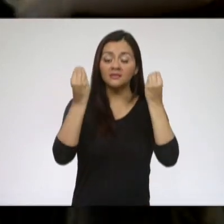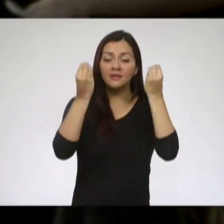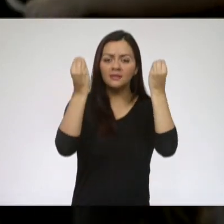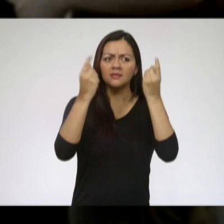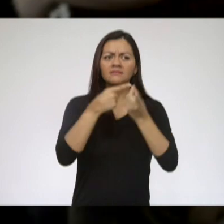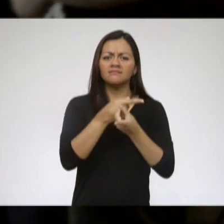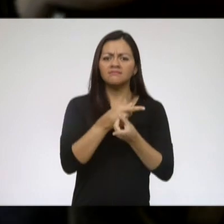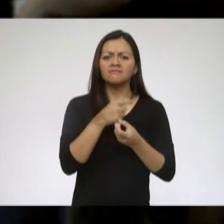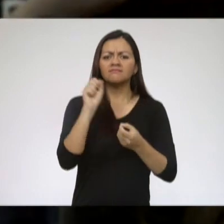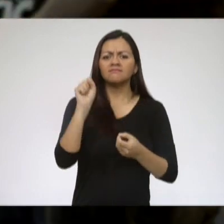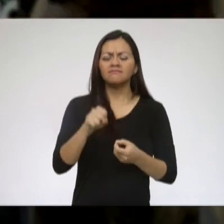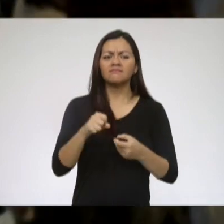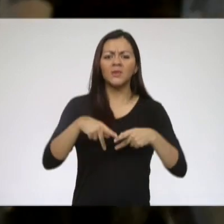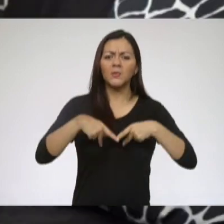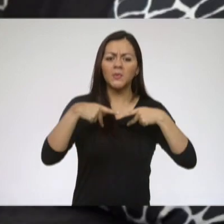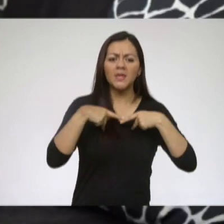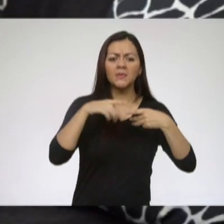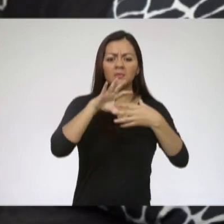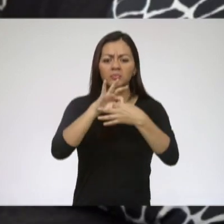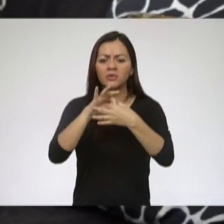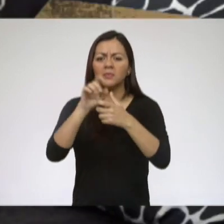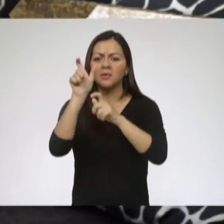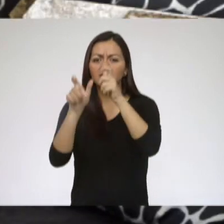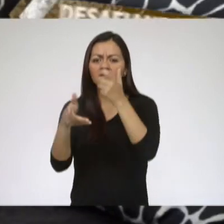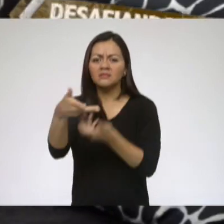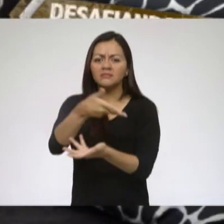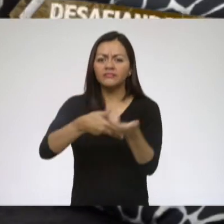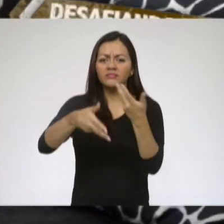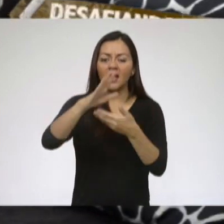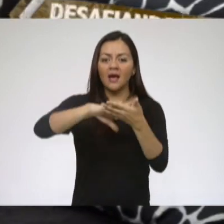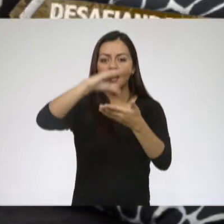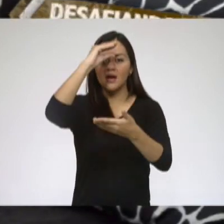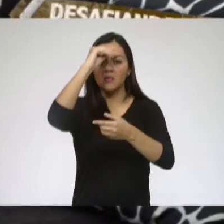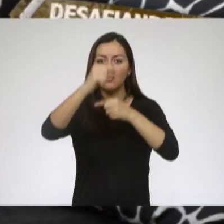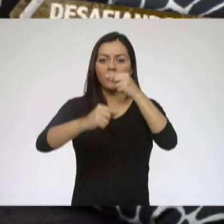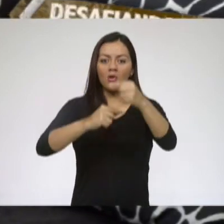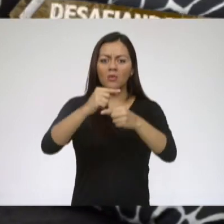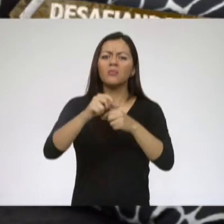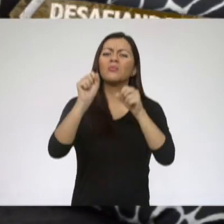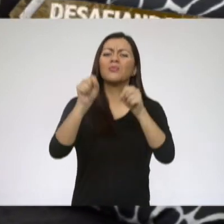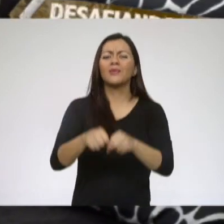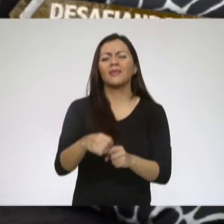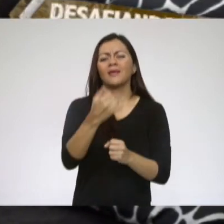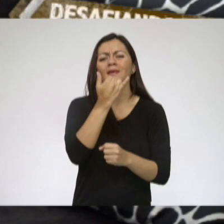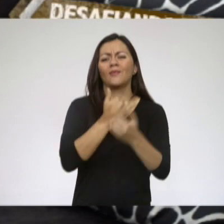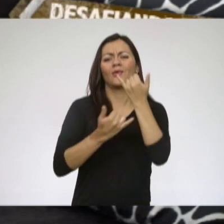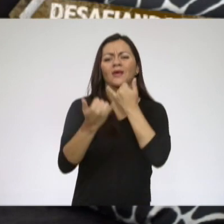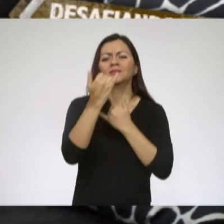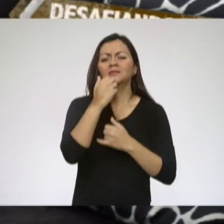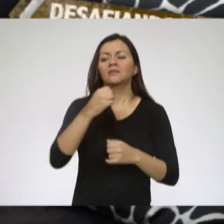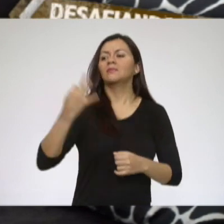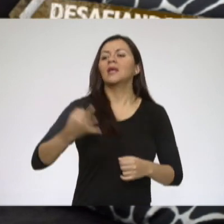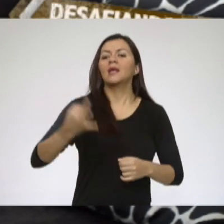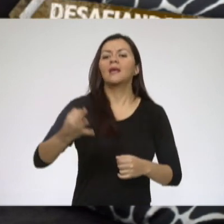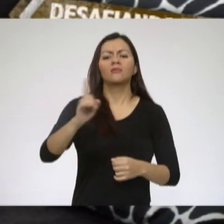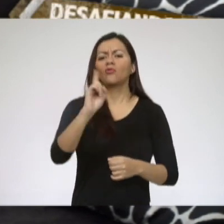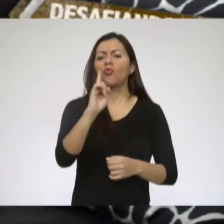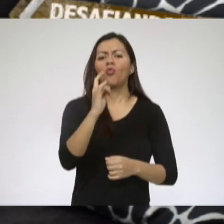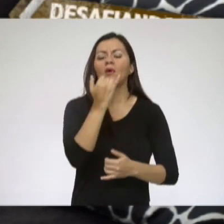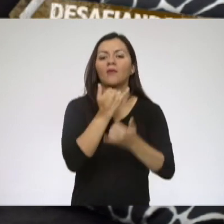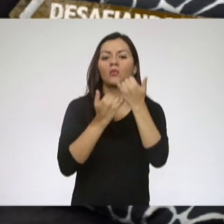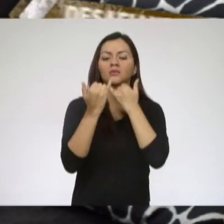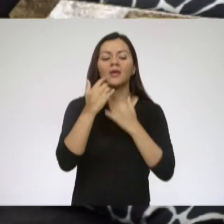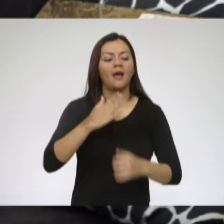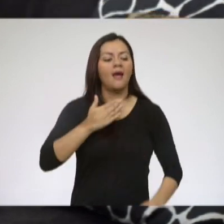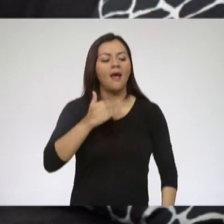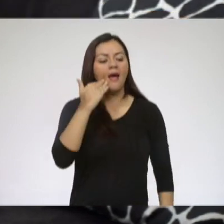el momento en que empieza a relacionarse, en el momento en que empieza a aprender las cosas, suele equivocarse. Y a veces eso es tomado por los